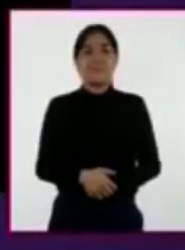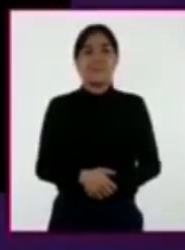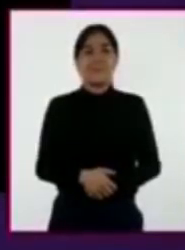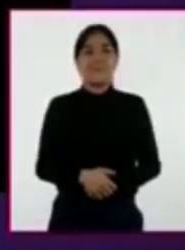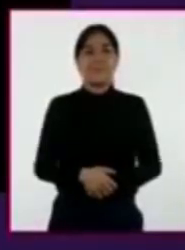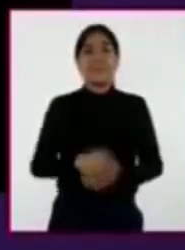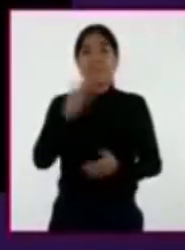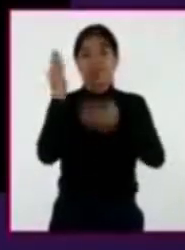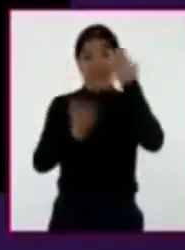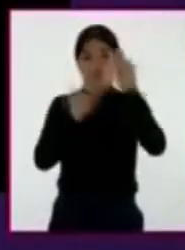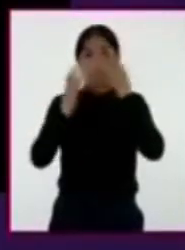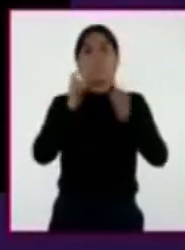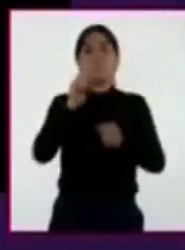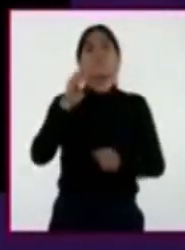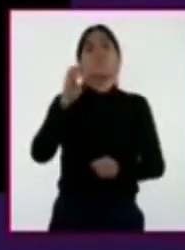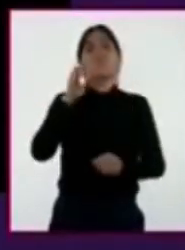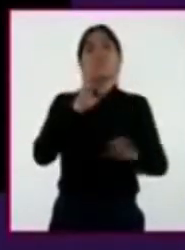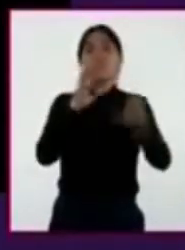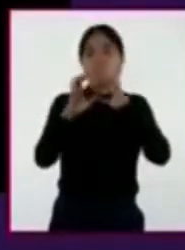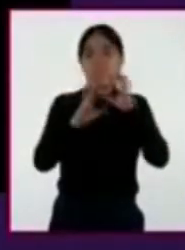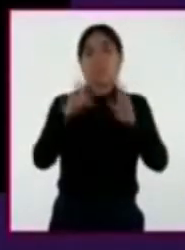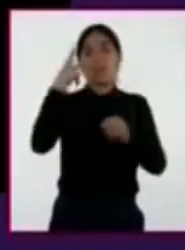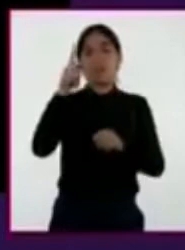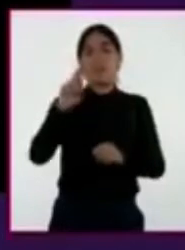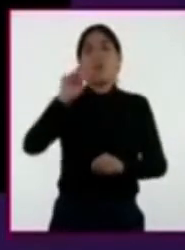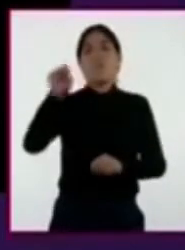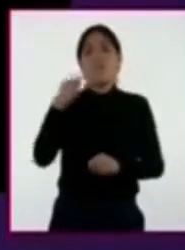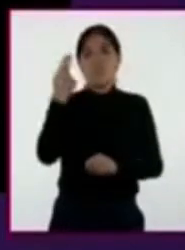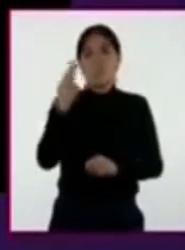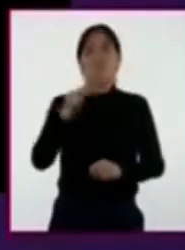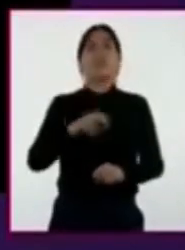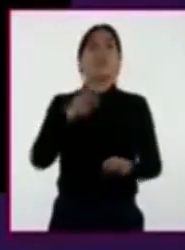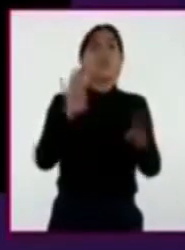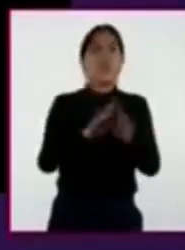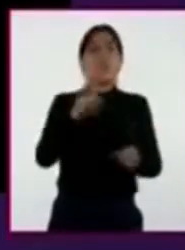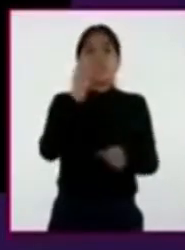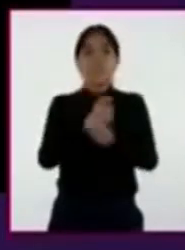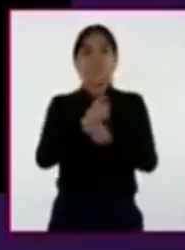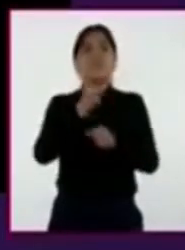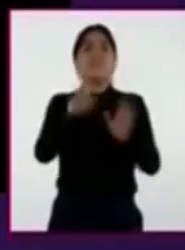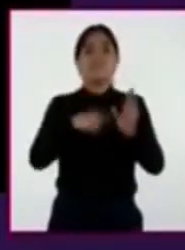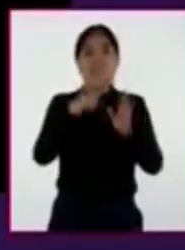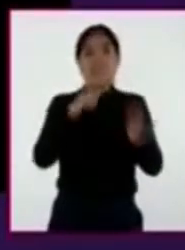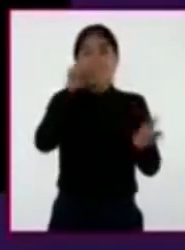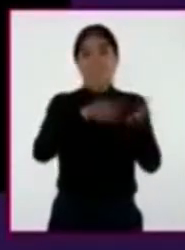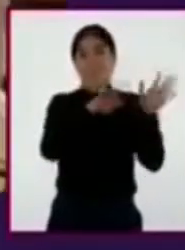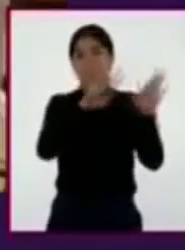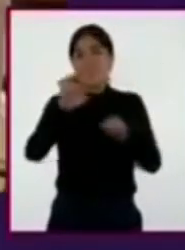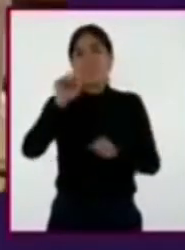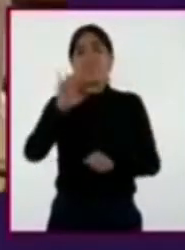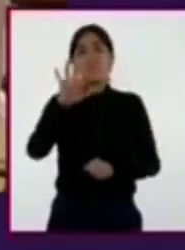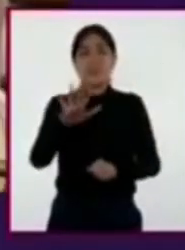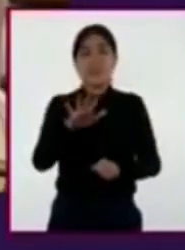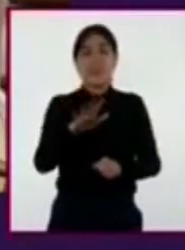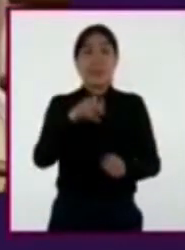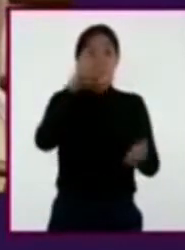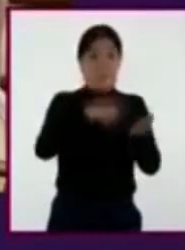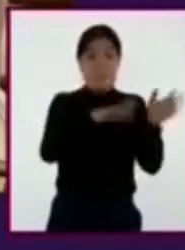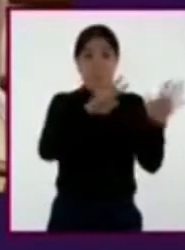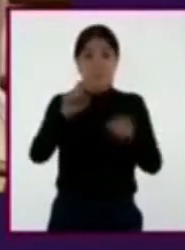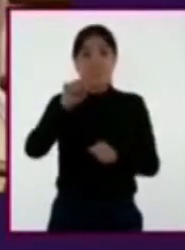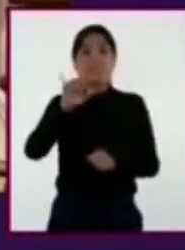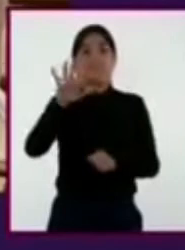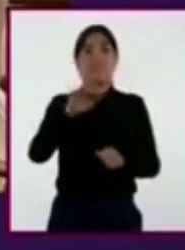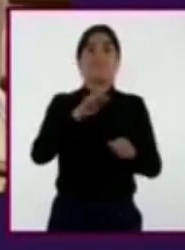Estudió comunicación en la Facultad de Ciencias Políticas y presenta la primera tesis en video en 1975. En el 77 se va a Nueva